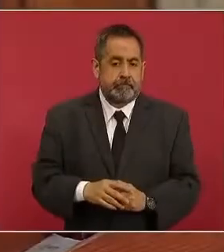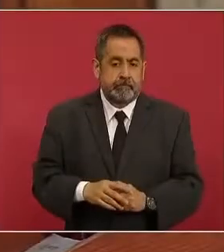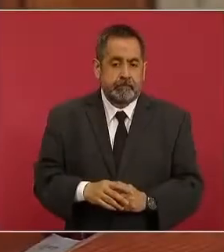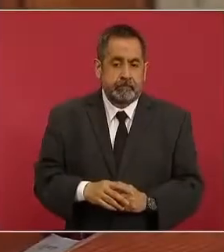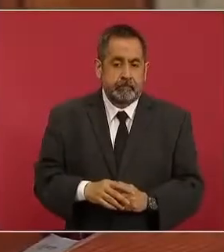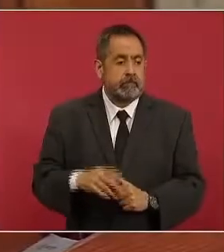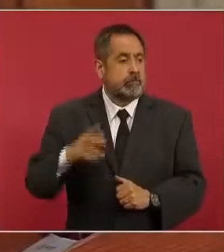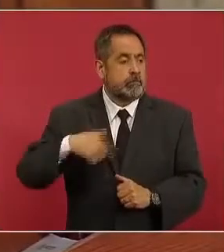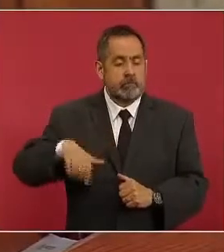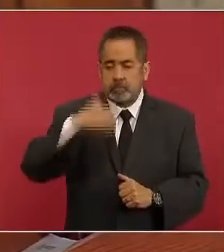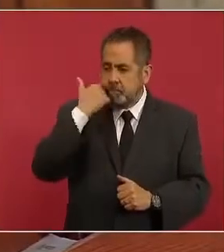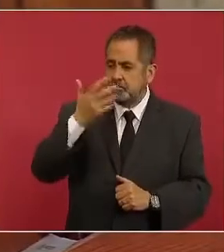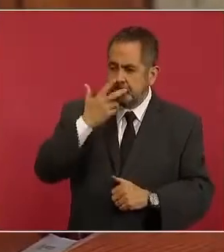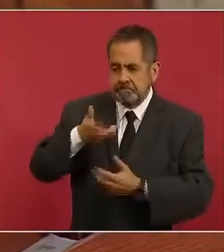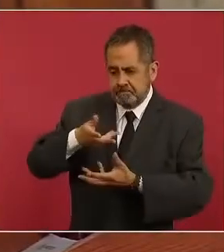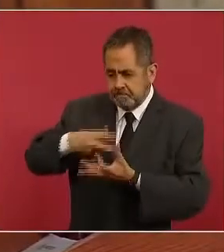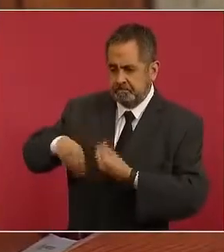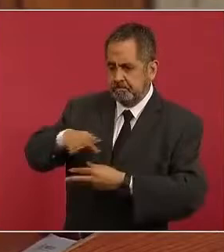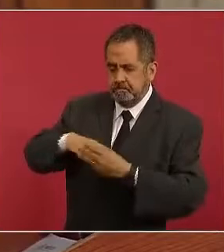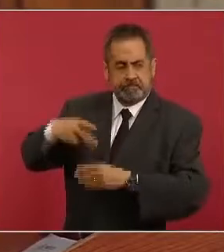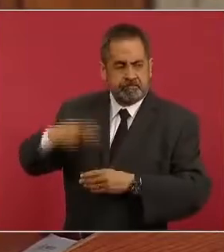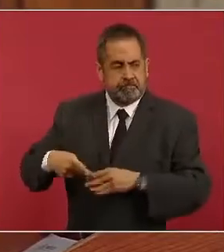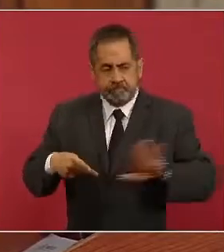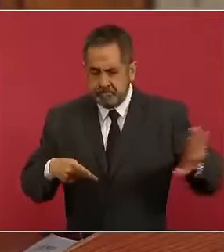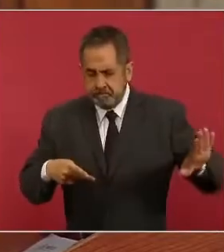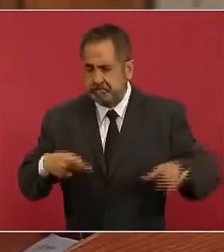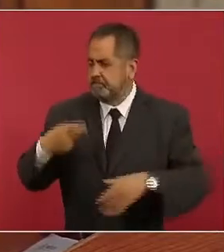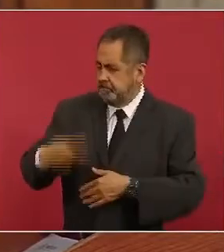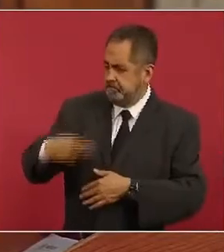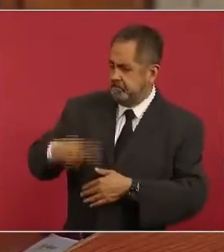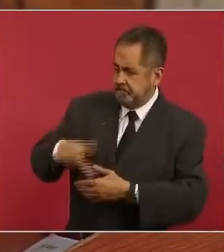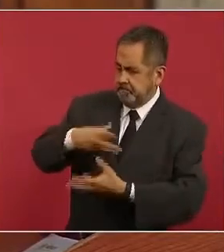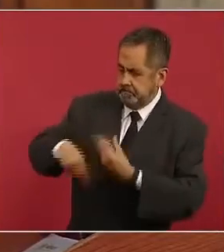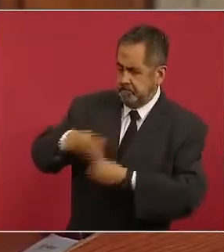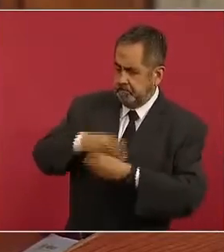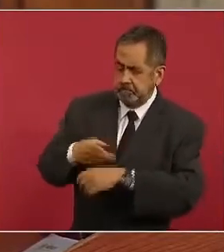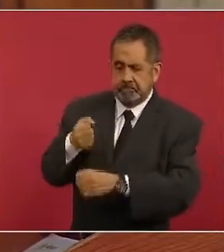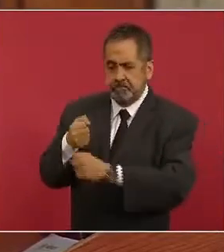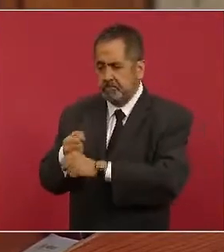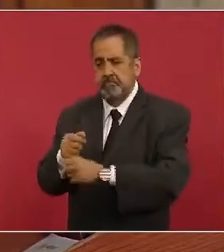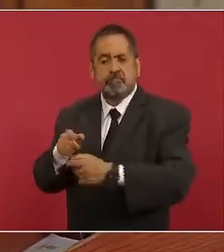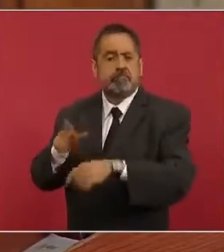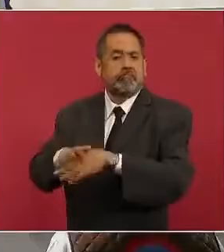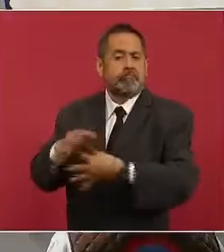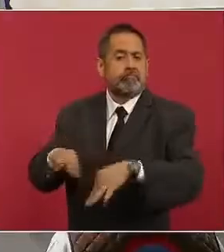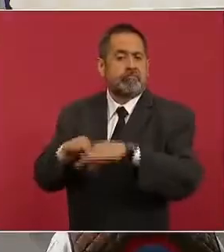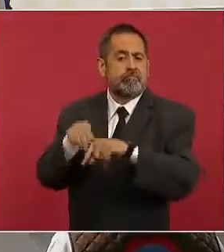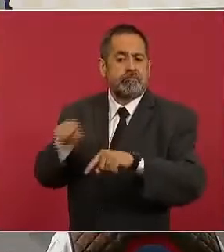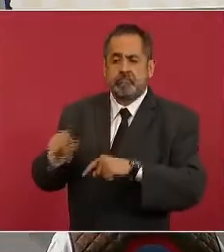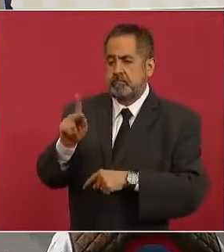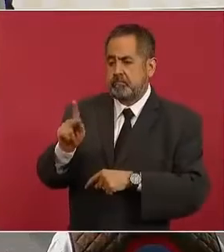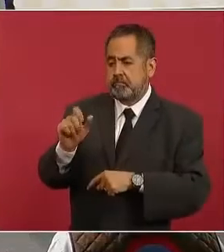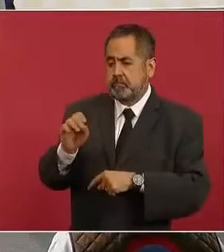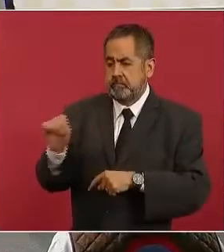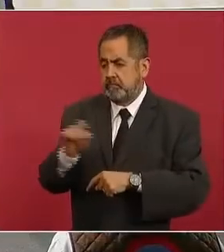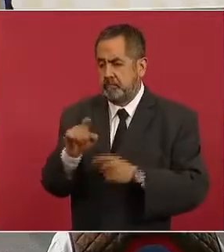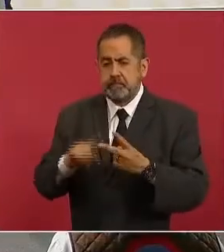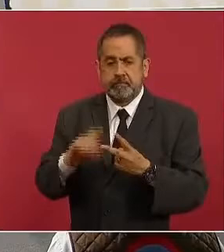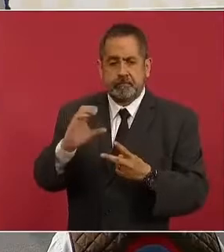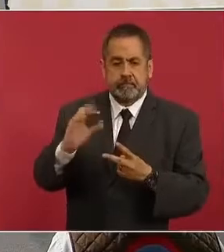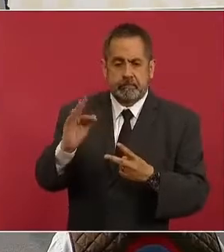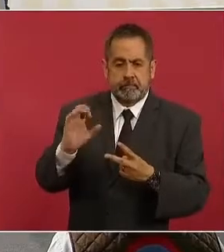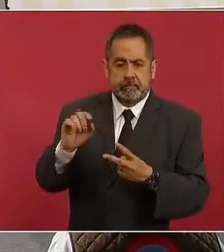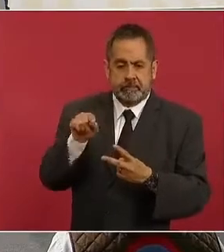porque queremos lograr la autosuficiencia energética y fortalecer a Pemex y a la Comisión Federal de Electricidad. También claro.